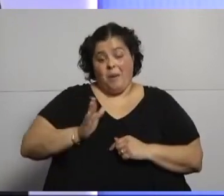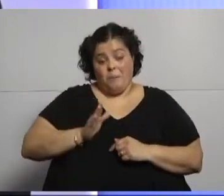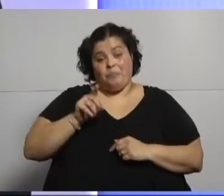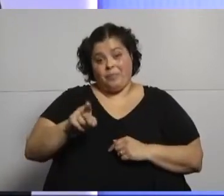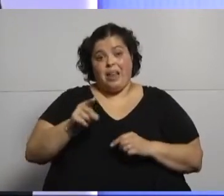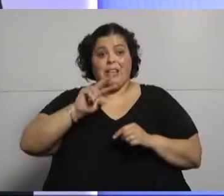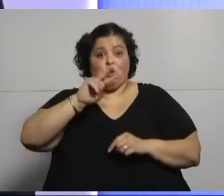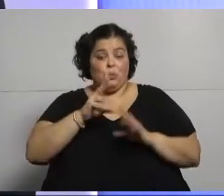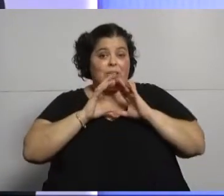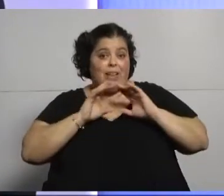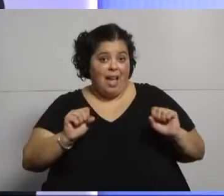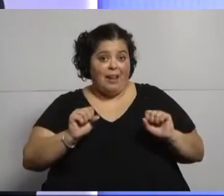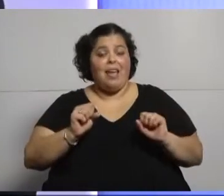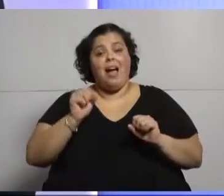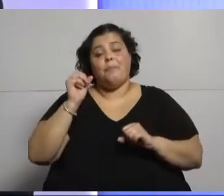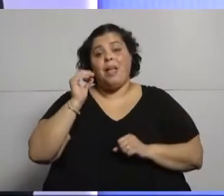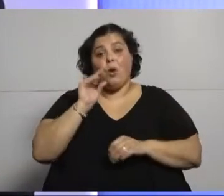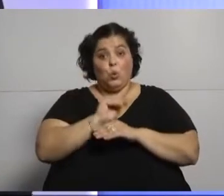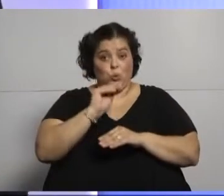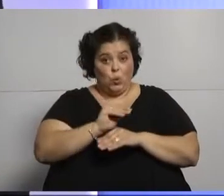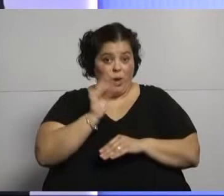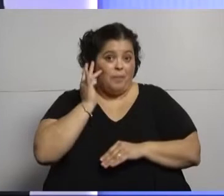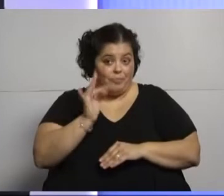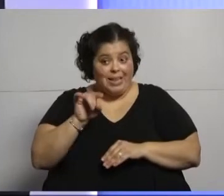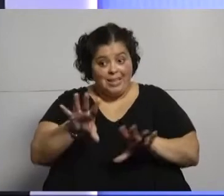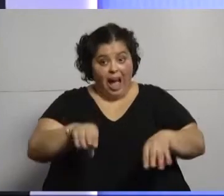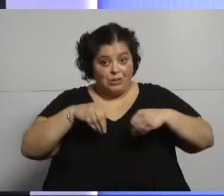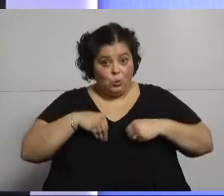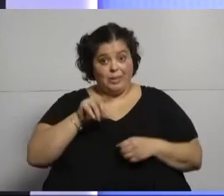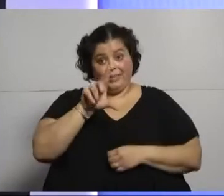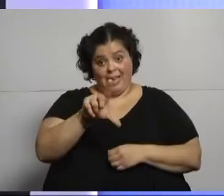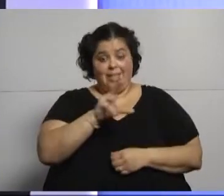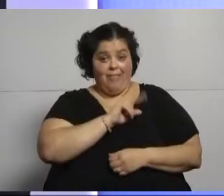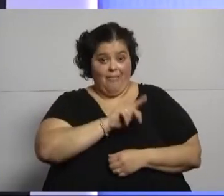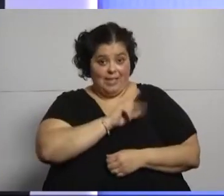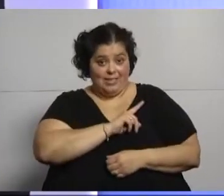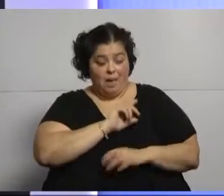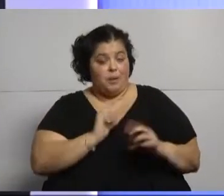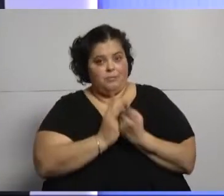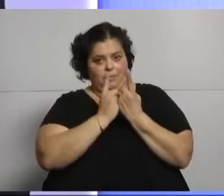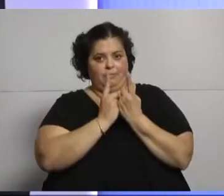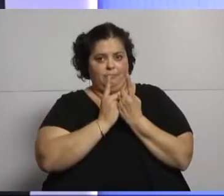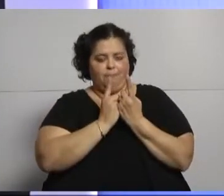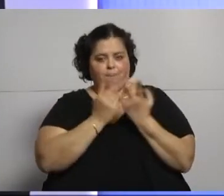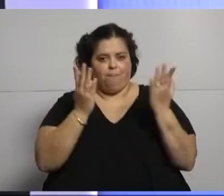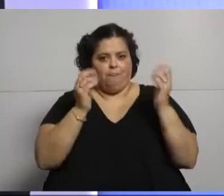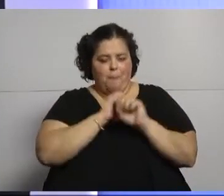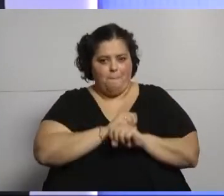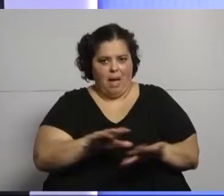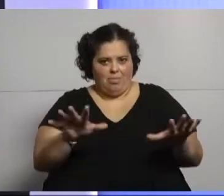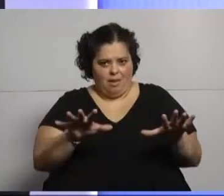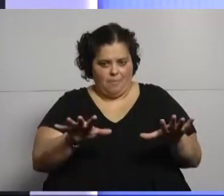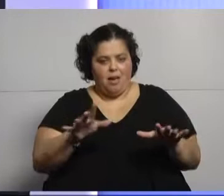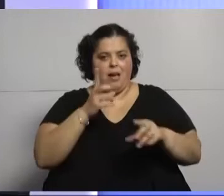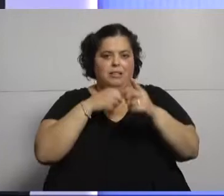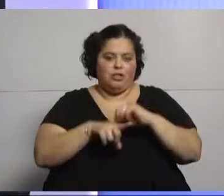la parte de Cultura, asume 7 de diciembre y se encuentra la pandemia y el vertical exclusivo de la educación y, como